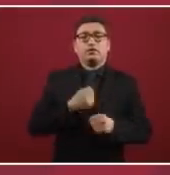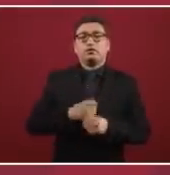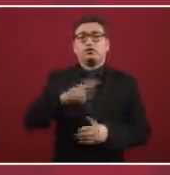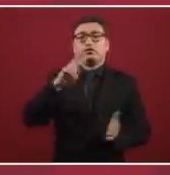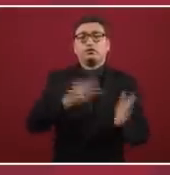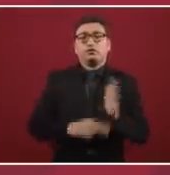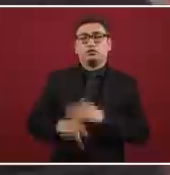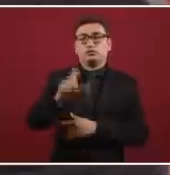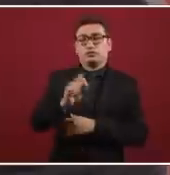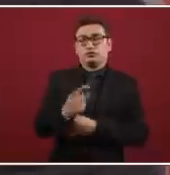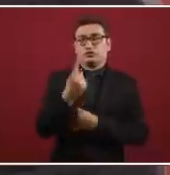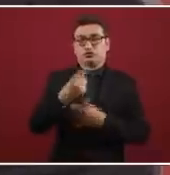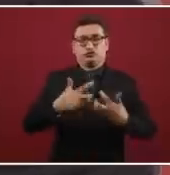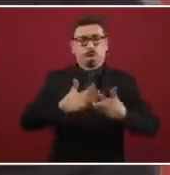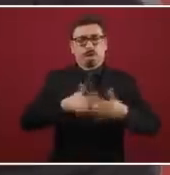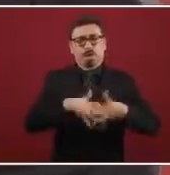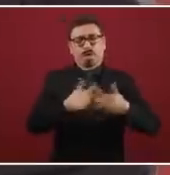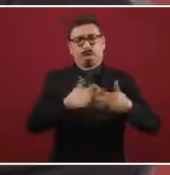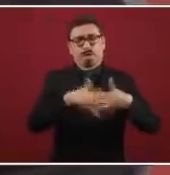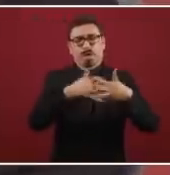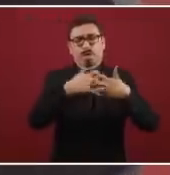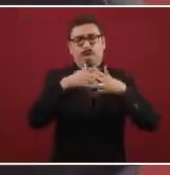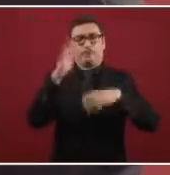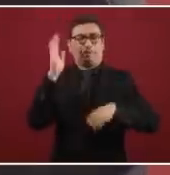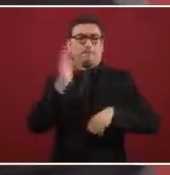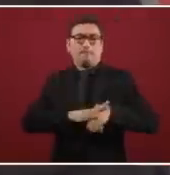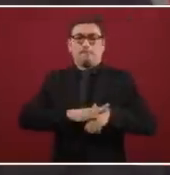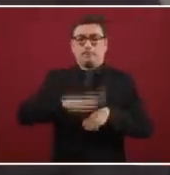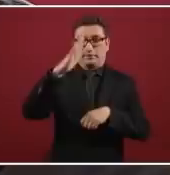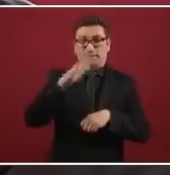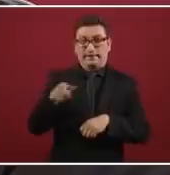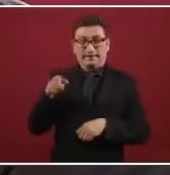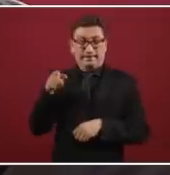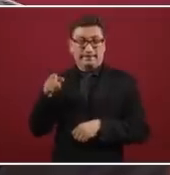producción, los excedentes de Pemex nos van a ayudar